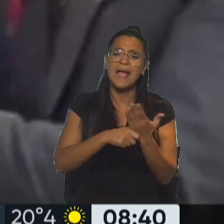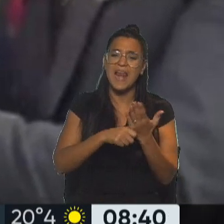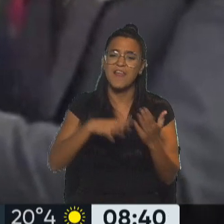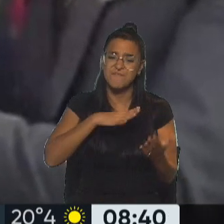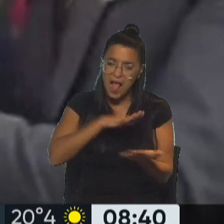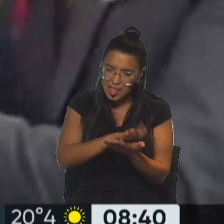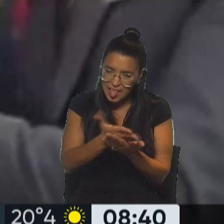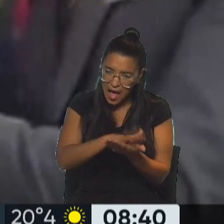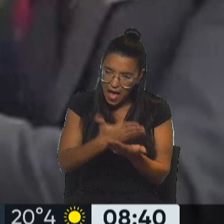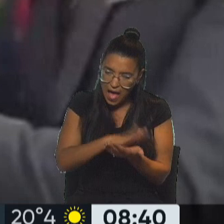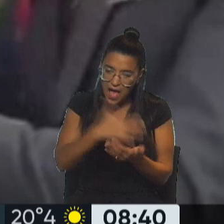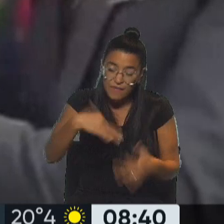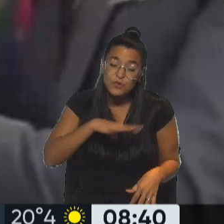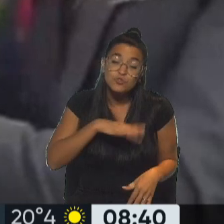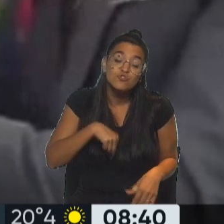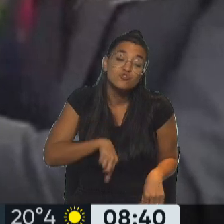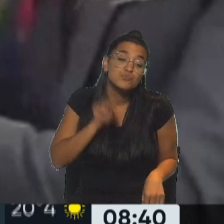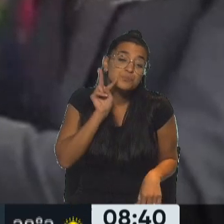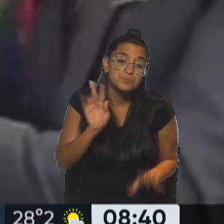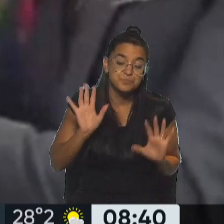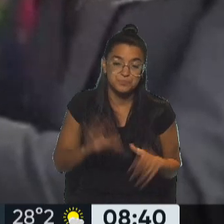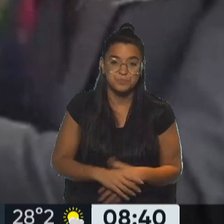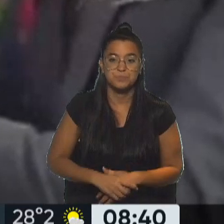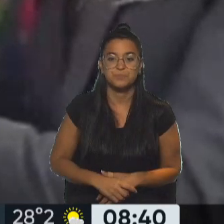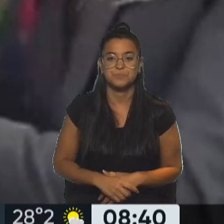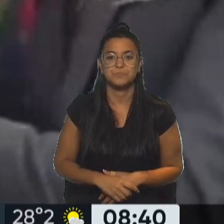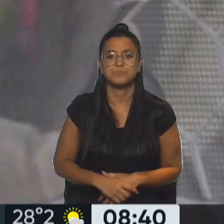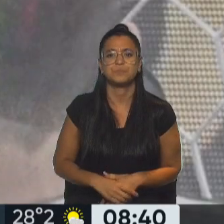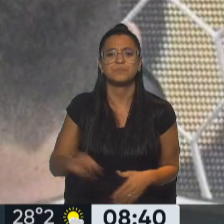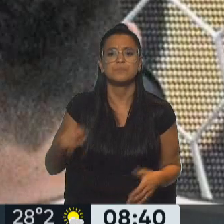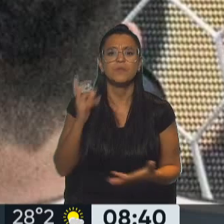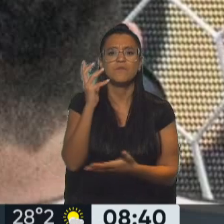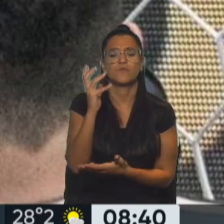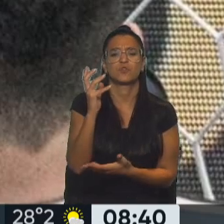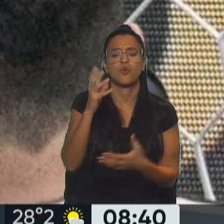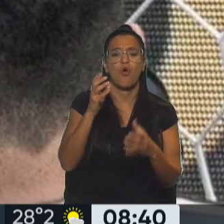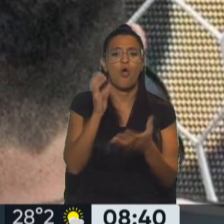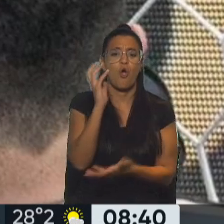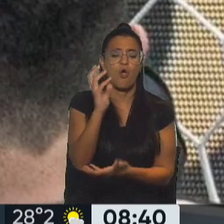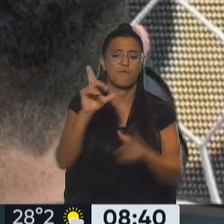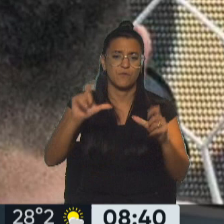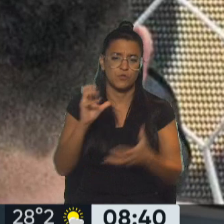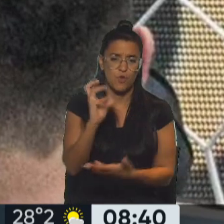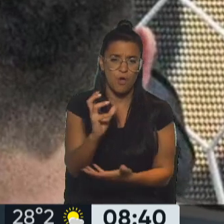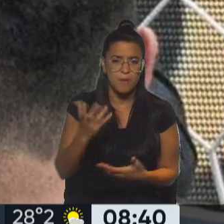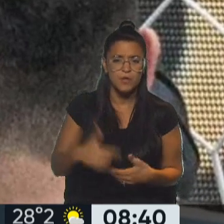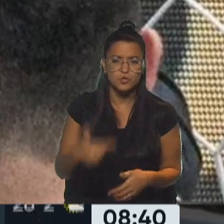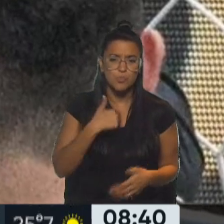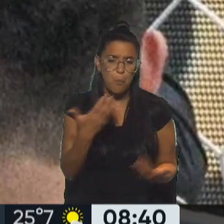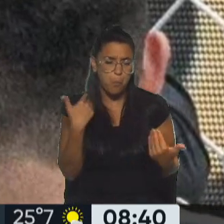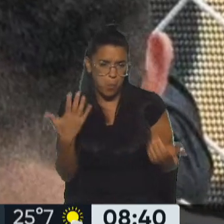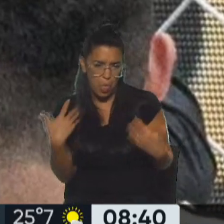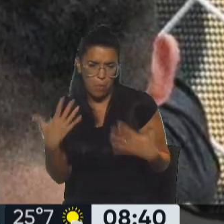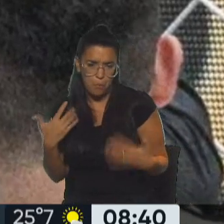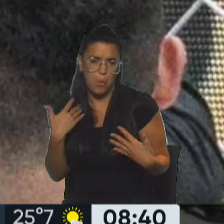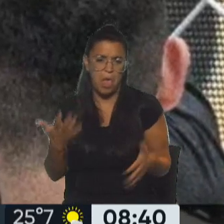diga? A ver, lo que vi, los casos que vi. Claro, se sacó una foto con la Copa del Mundo. Dijo, no, acá yo puedo todo,